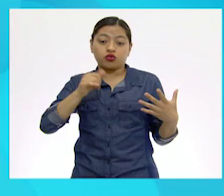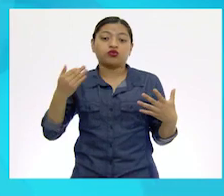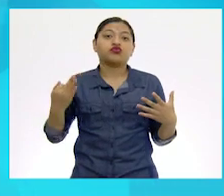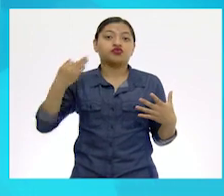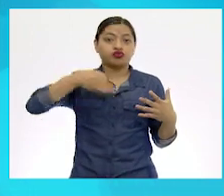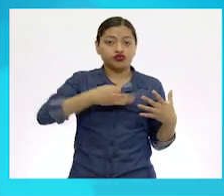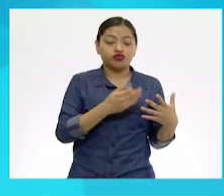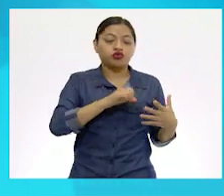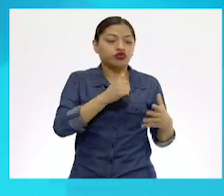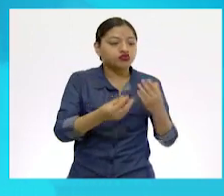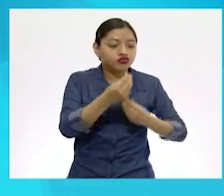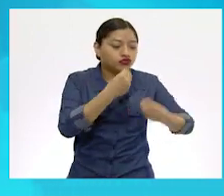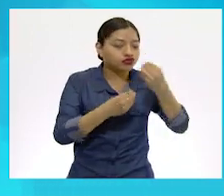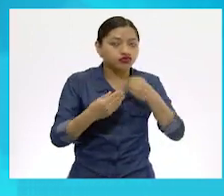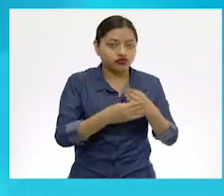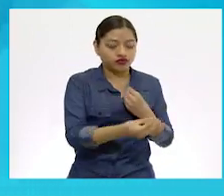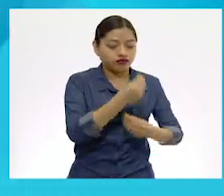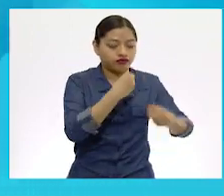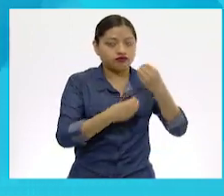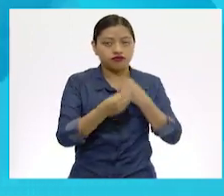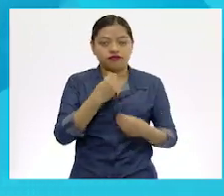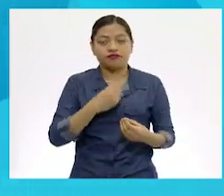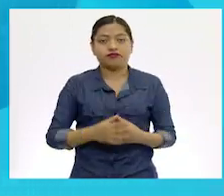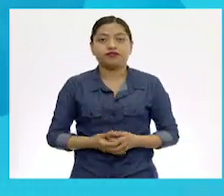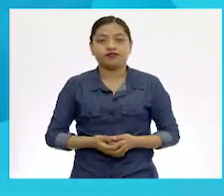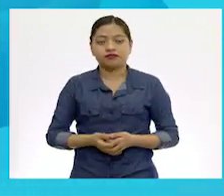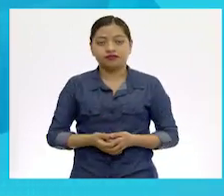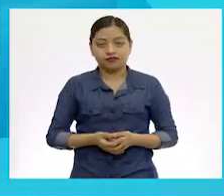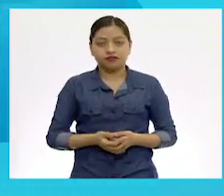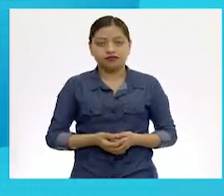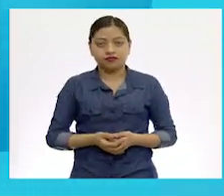y otros animales marinos.